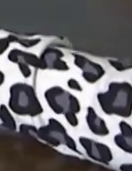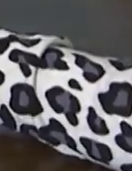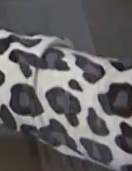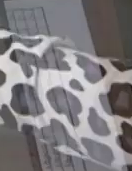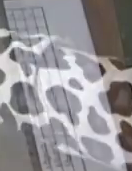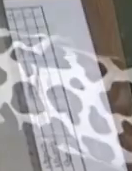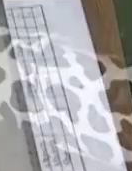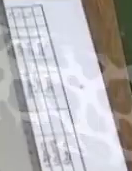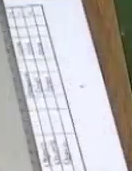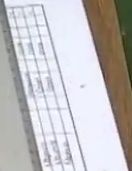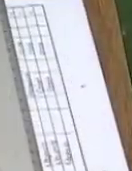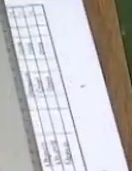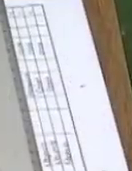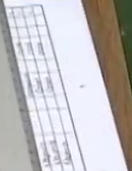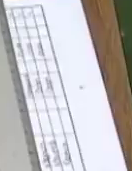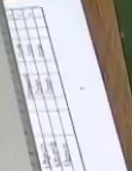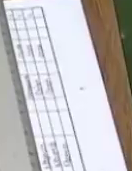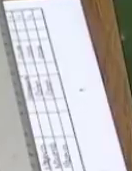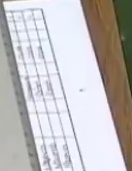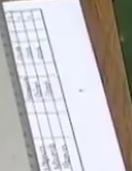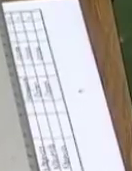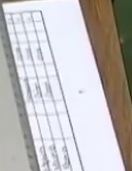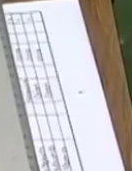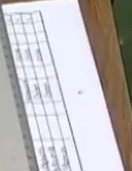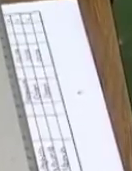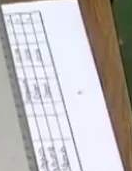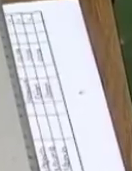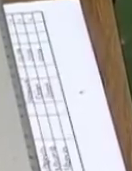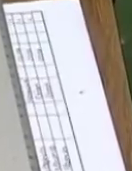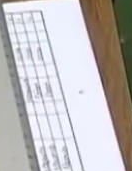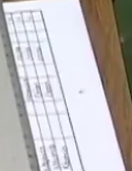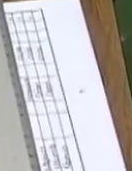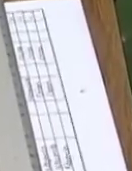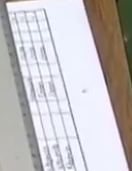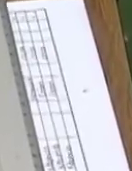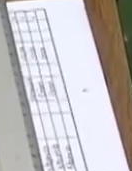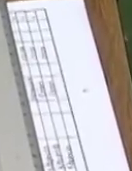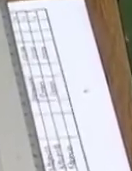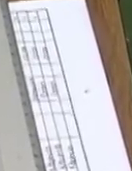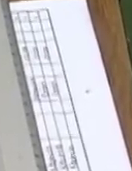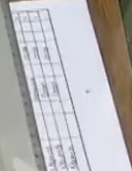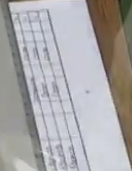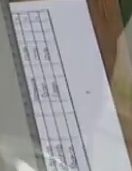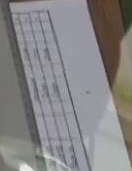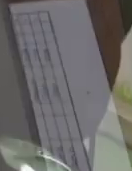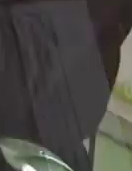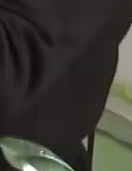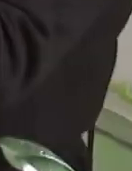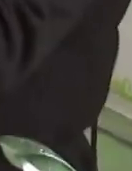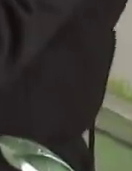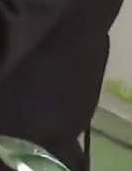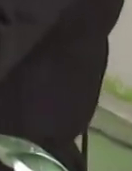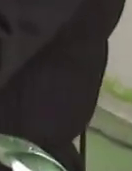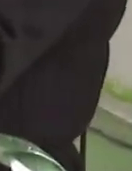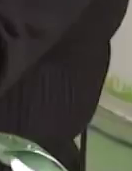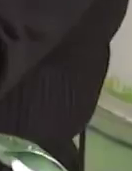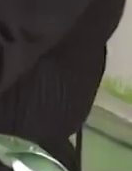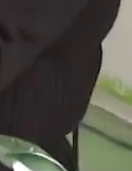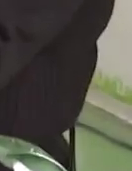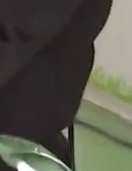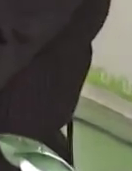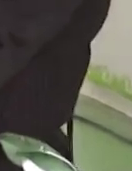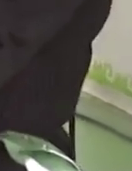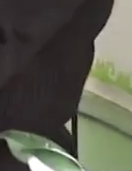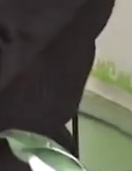Mantenerse, ya decíamos, mantenerse atento a su estado de cuenta, ya que pueden ocurrir errores tanto digitales como humanos, por lo